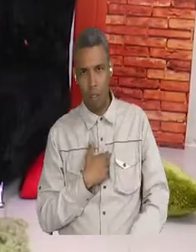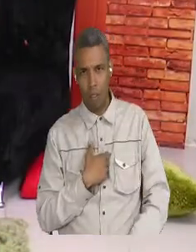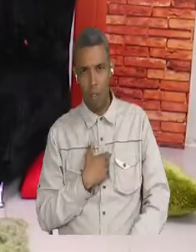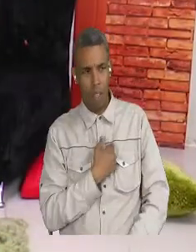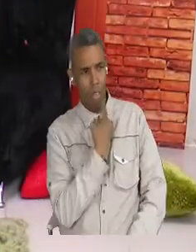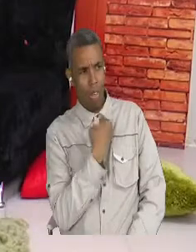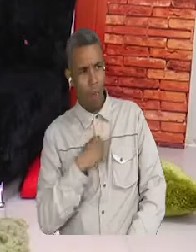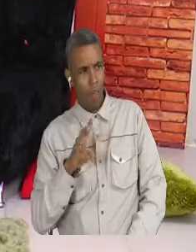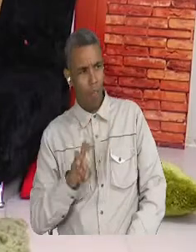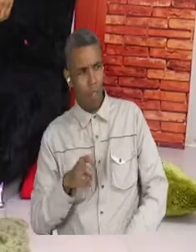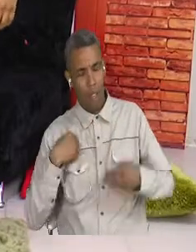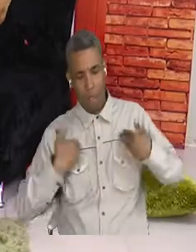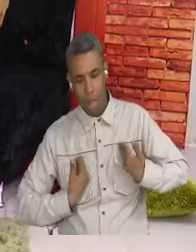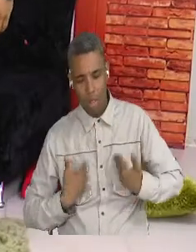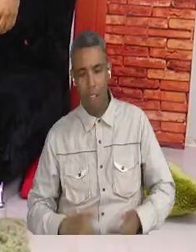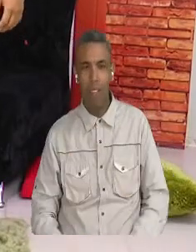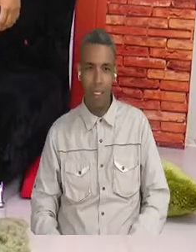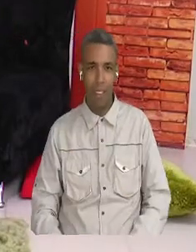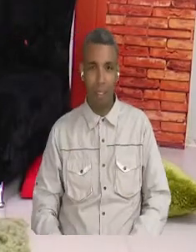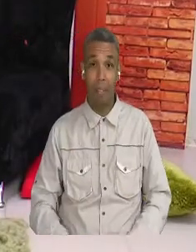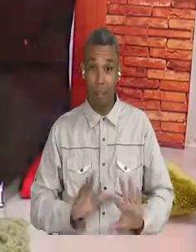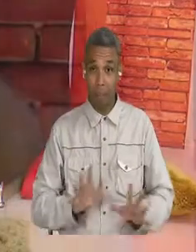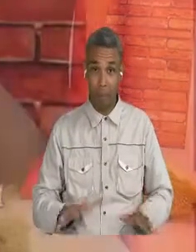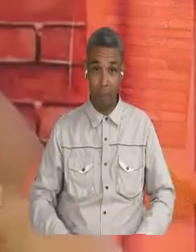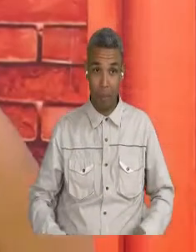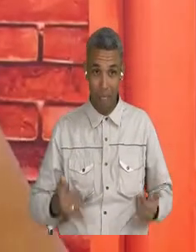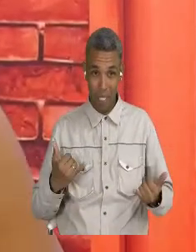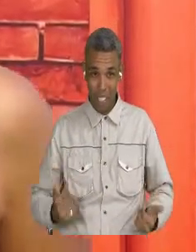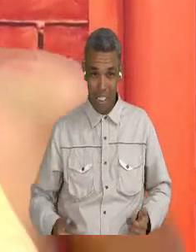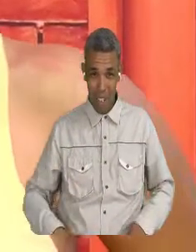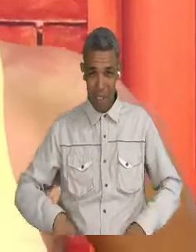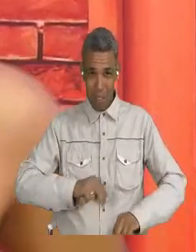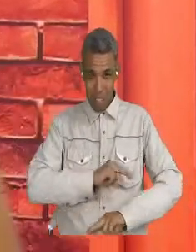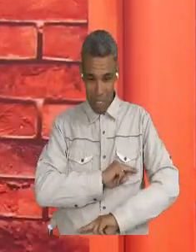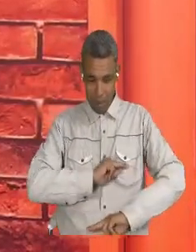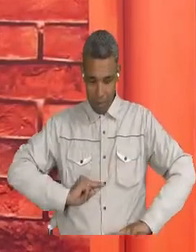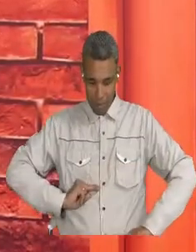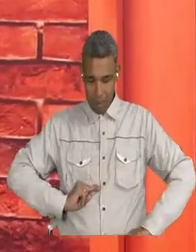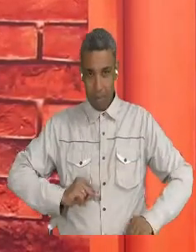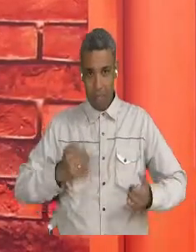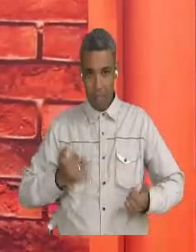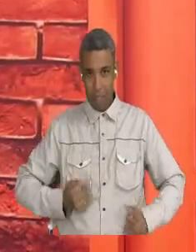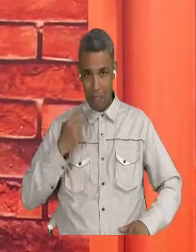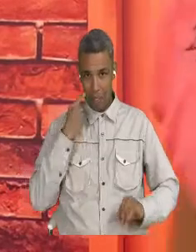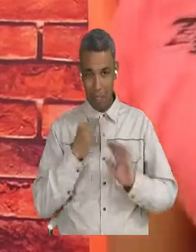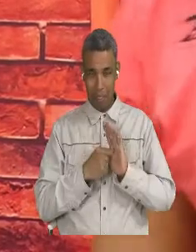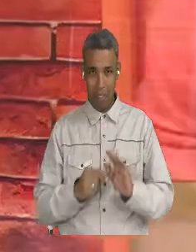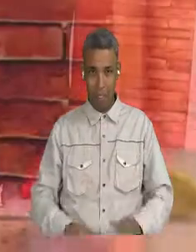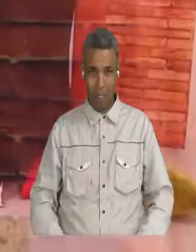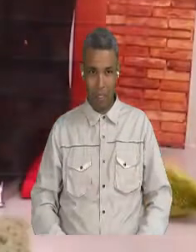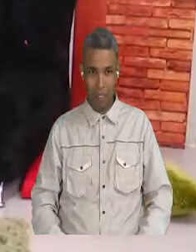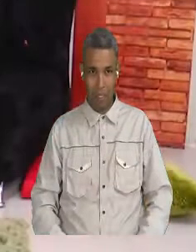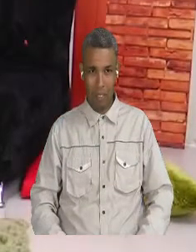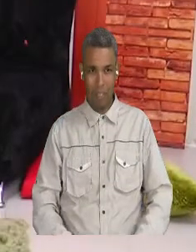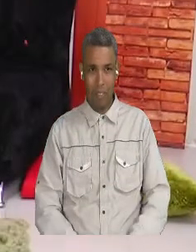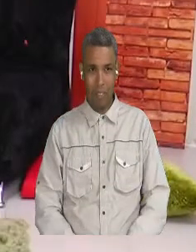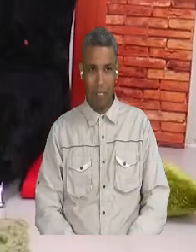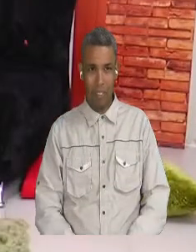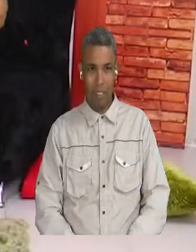Ya está el primer ejercicio de la parte inferior. Vamos ahora con uno de core abdominal. ¿Listo? Entonces quiero que por favor tú ubiques en plancha.